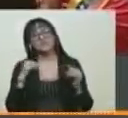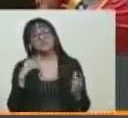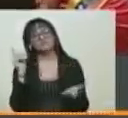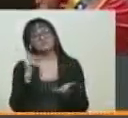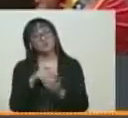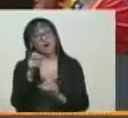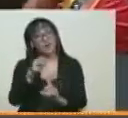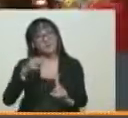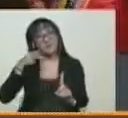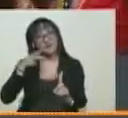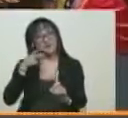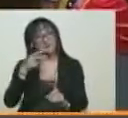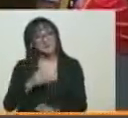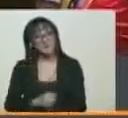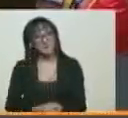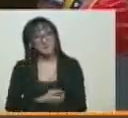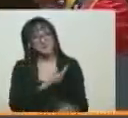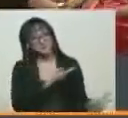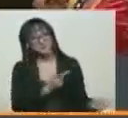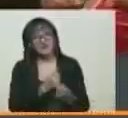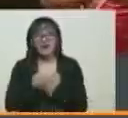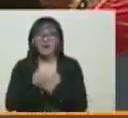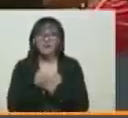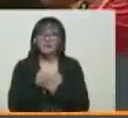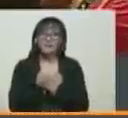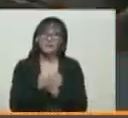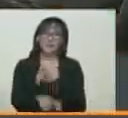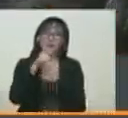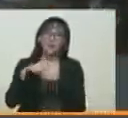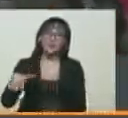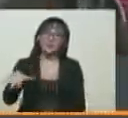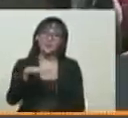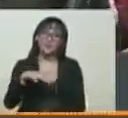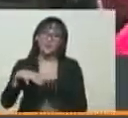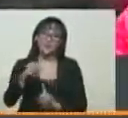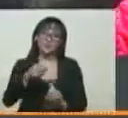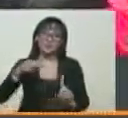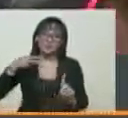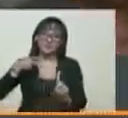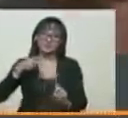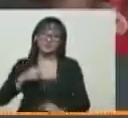Amazonas, estoy recibiendo el amor del pueblo de Amazonas.